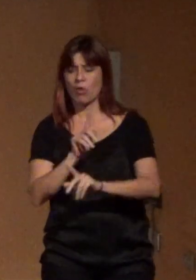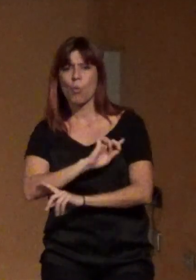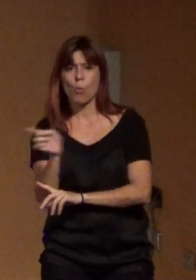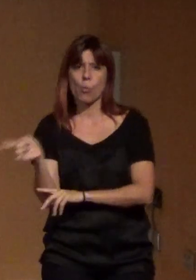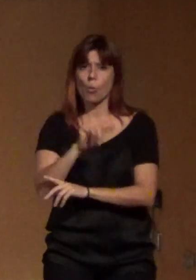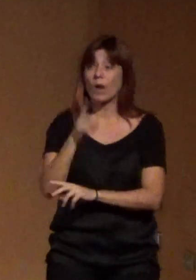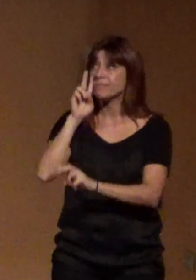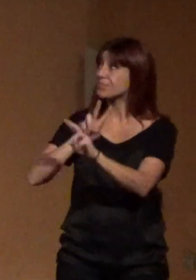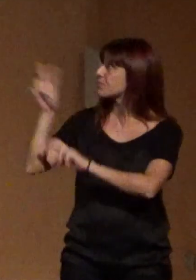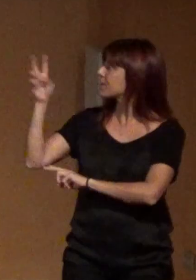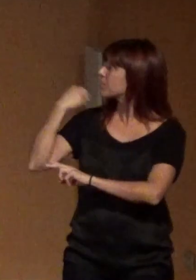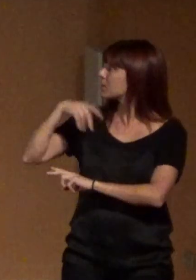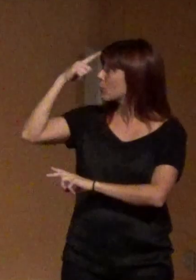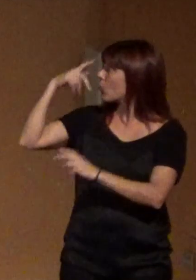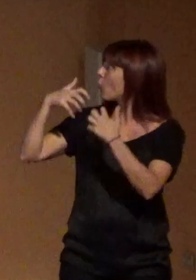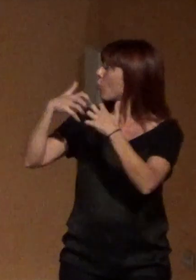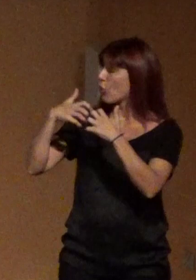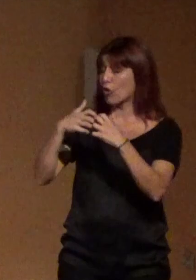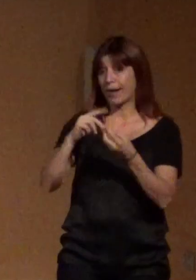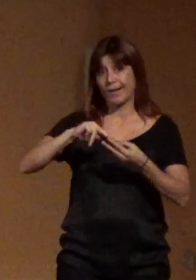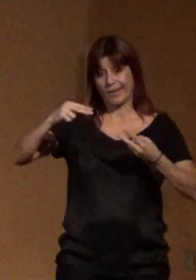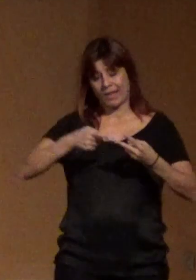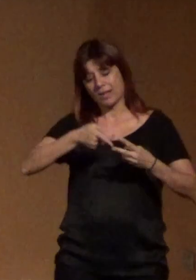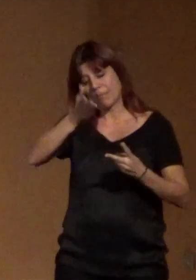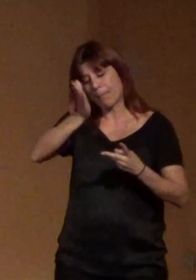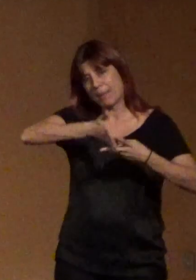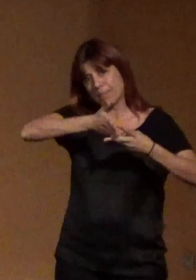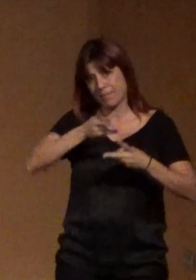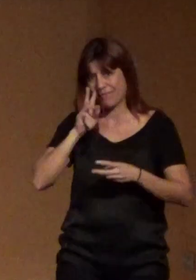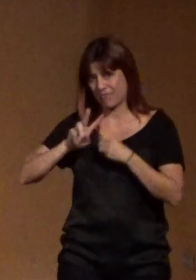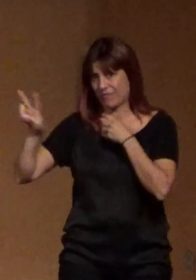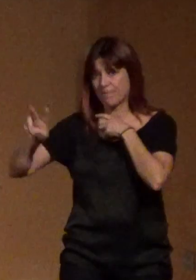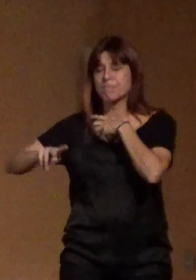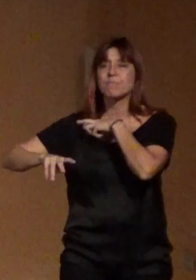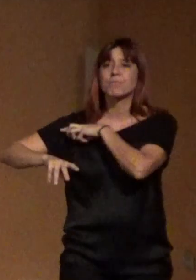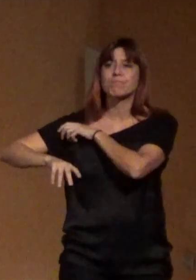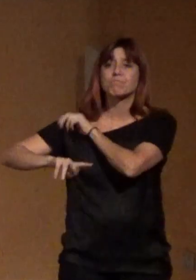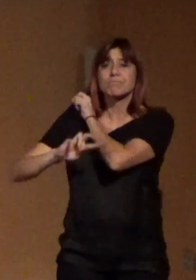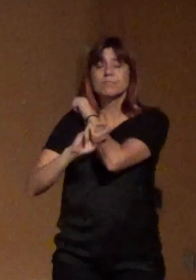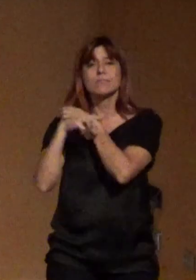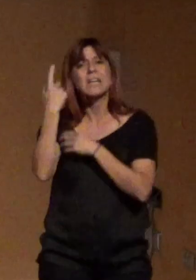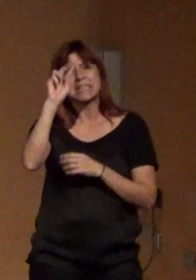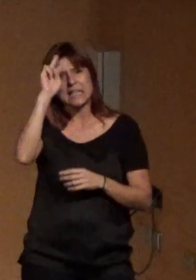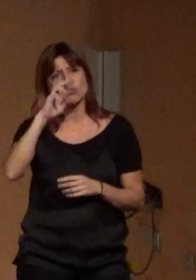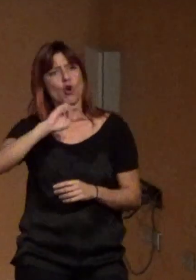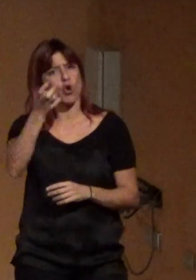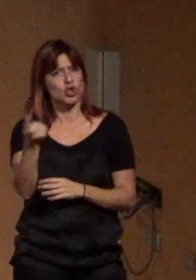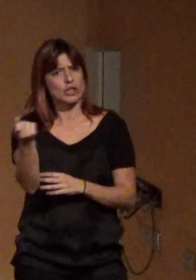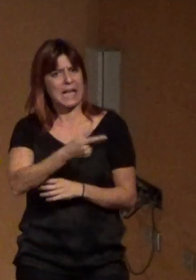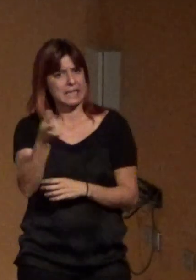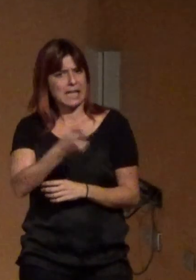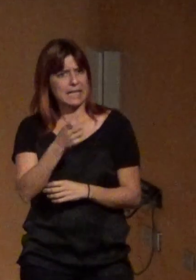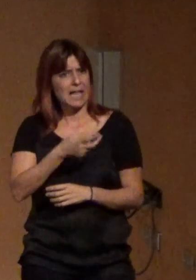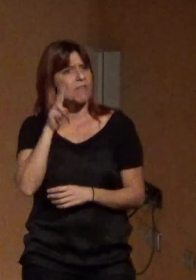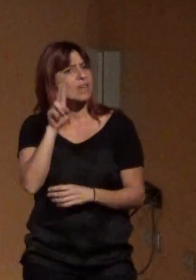la rotura en la parte distal del X que estaba como rota, ¿no? Otro trastorno frecuente que se puede ver, frecuente